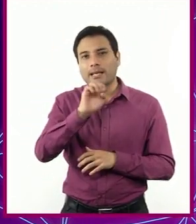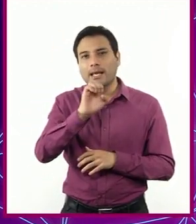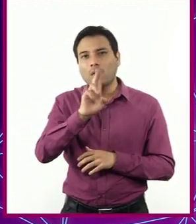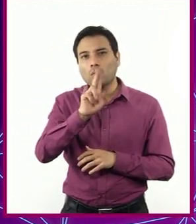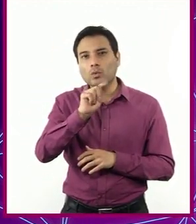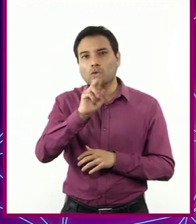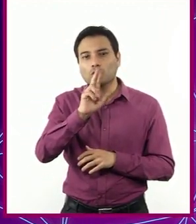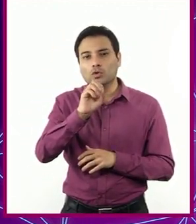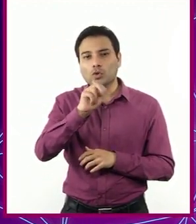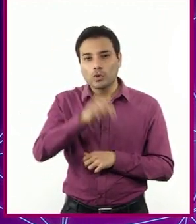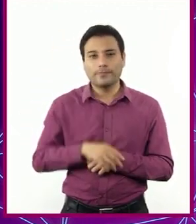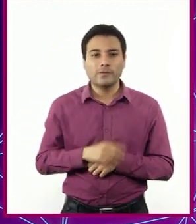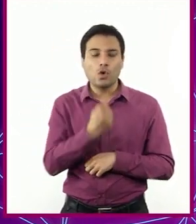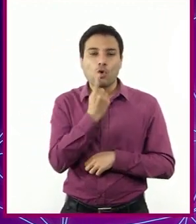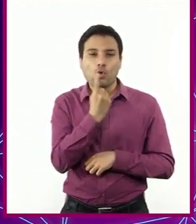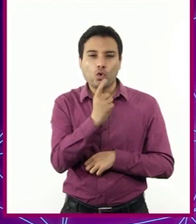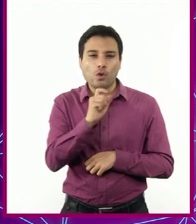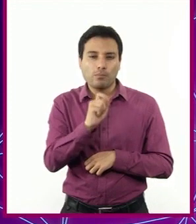es